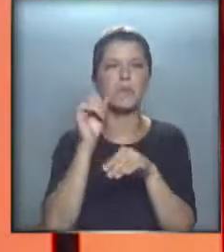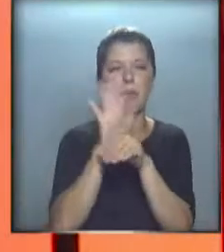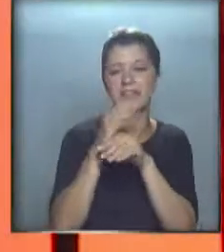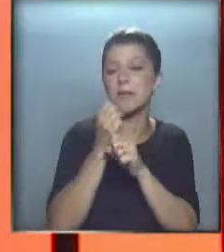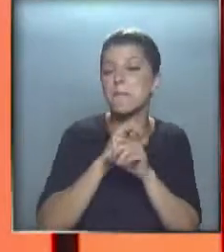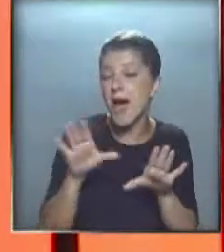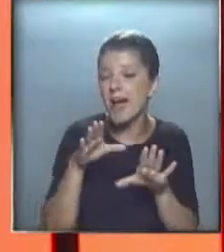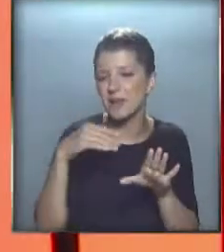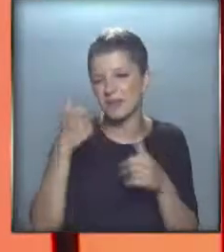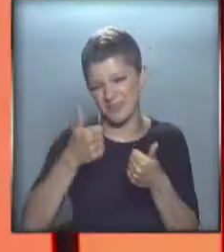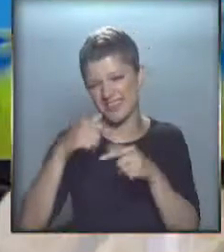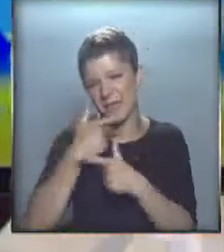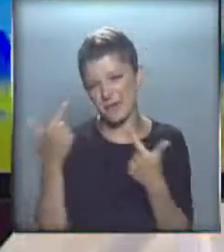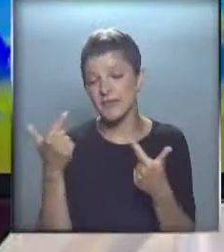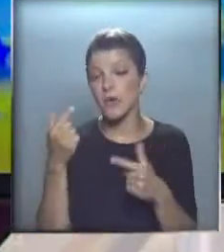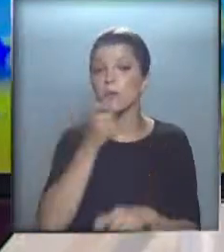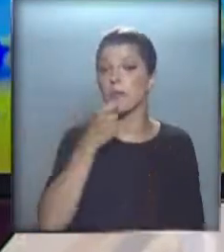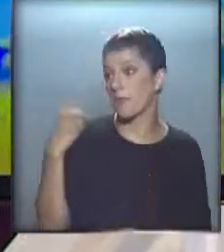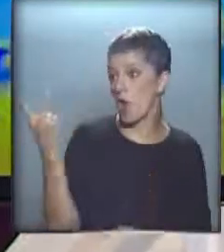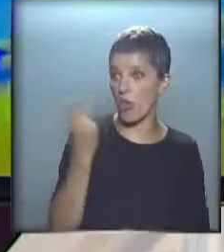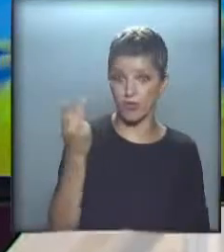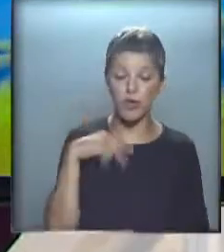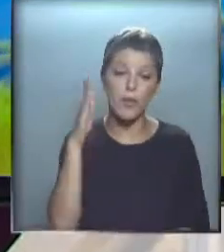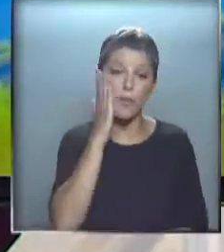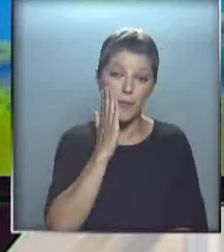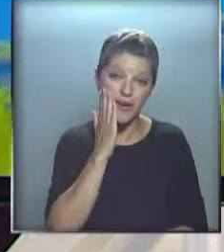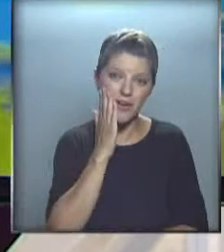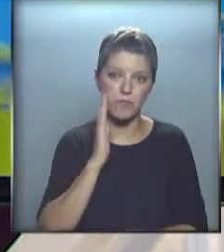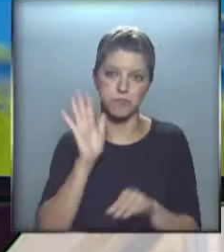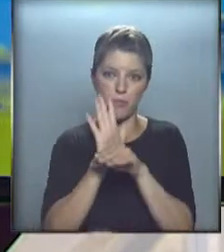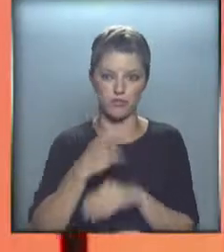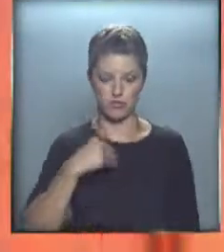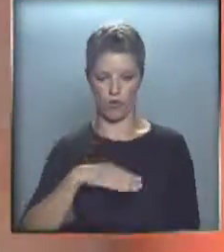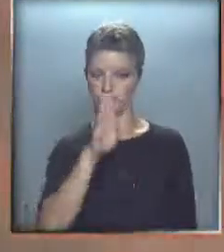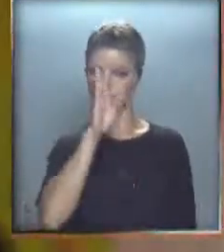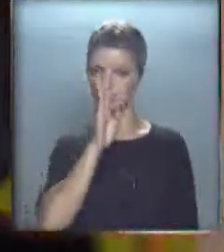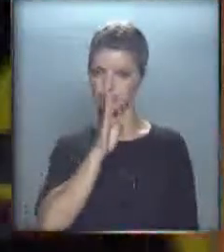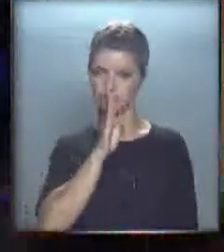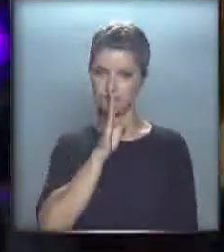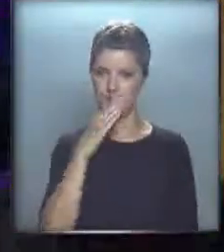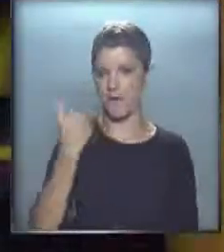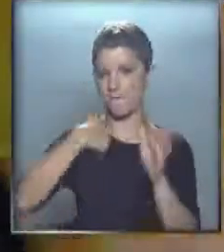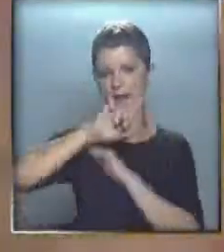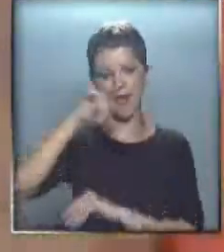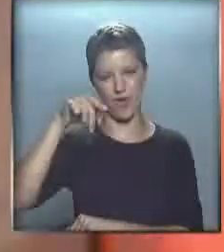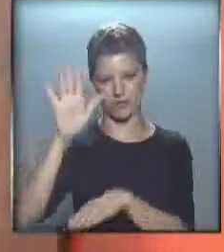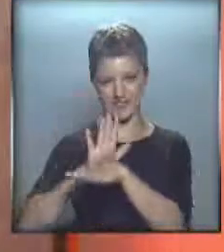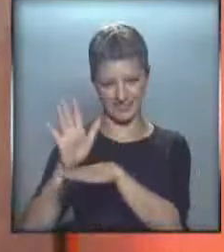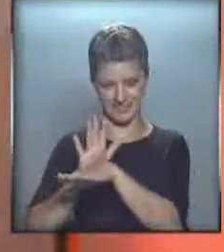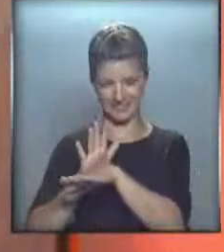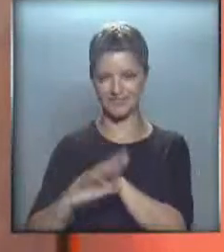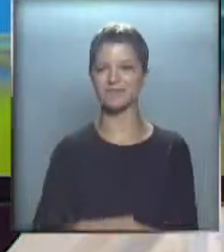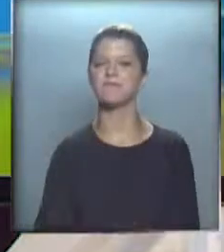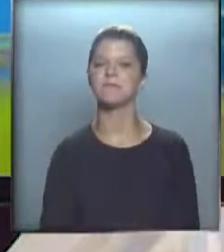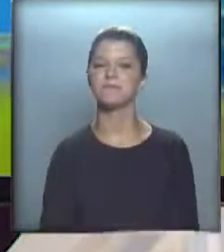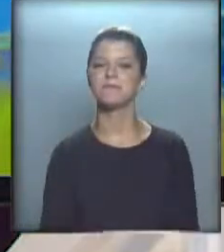son aburridos, ¿no? No, nosotros somos más loquitas. Bueno, por lo menos ella no, pero... Yo soy la más centrada. Vos sos la más centrada. Yo soy la buena centrada porque si no, se nos va